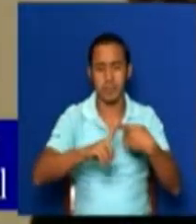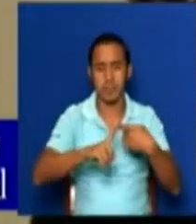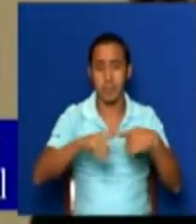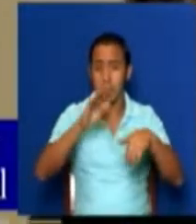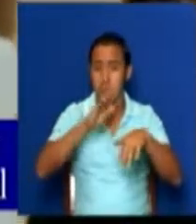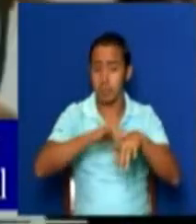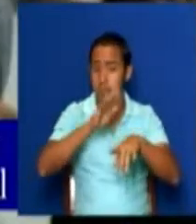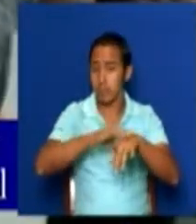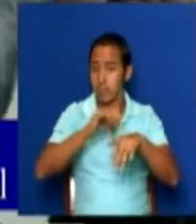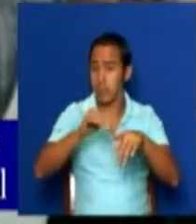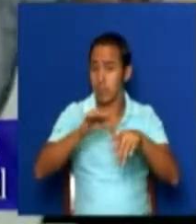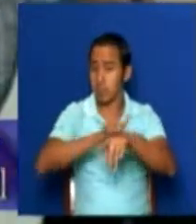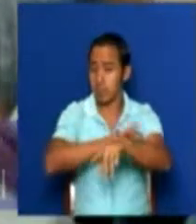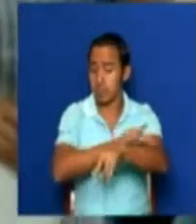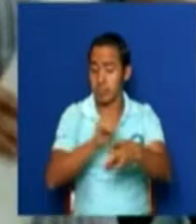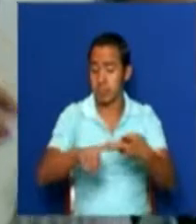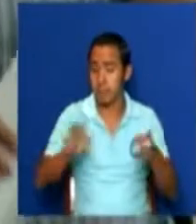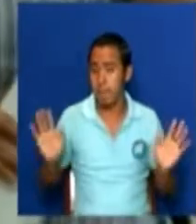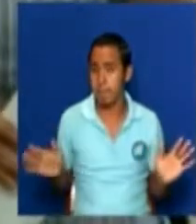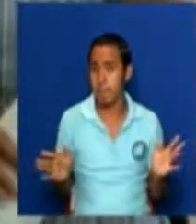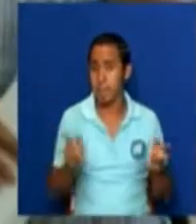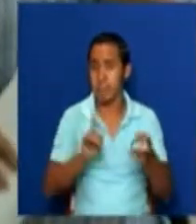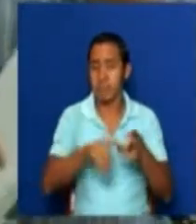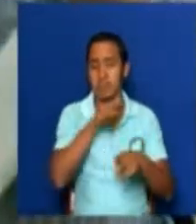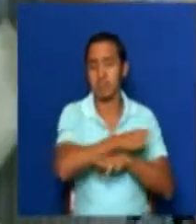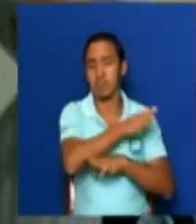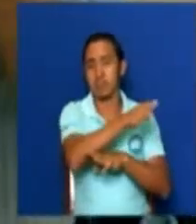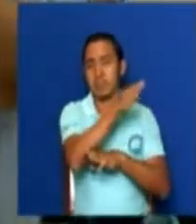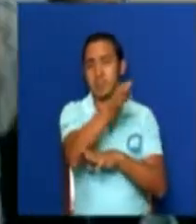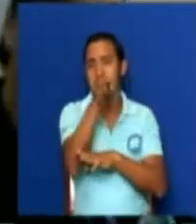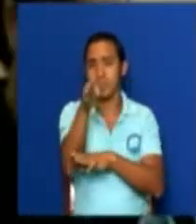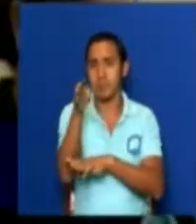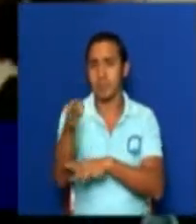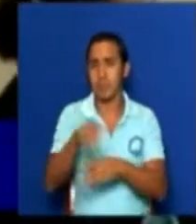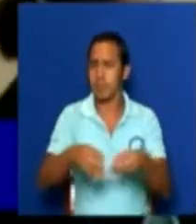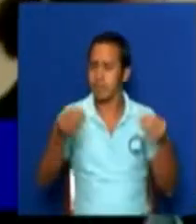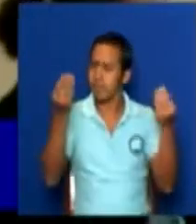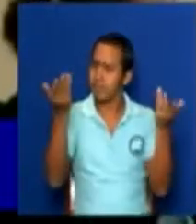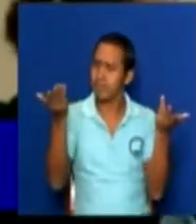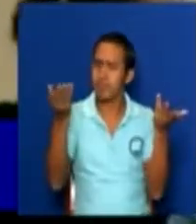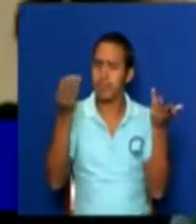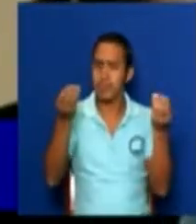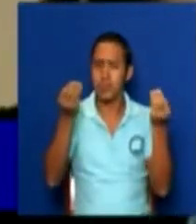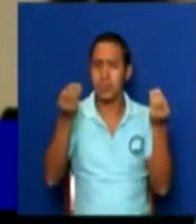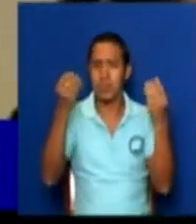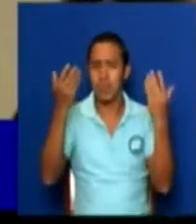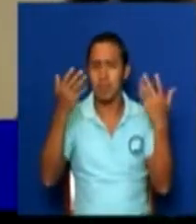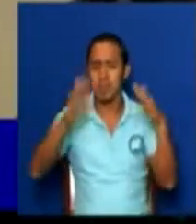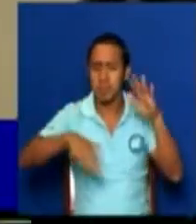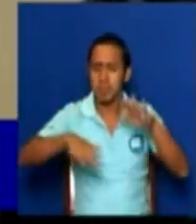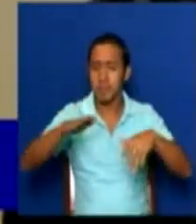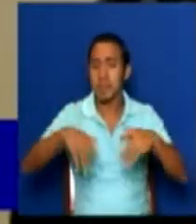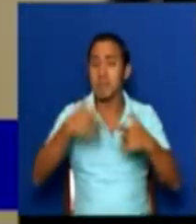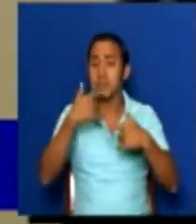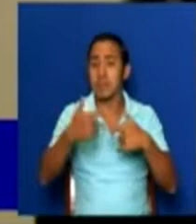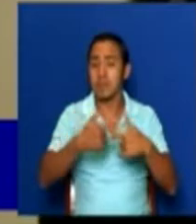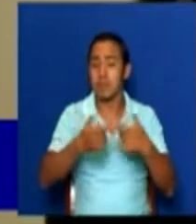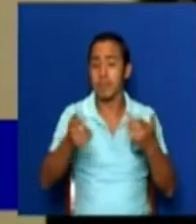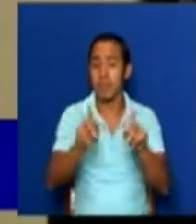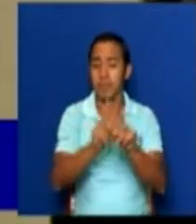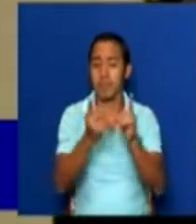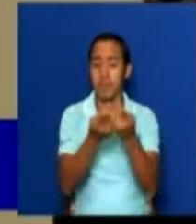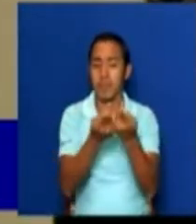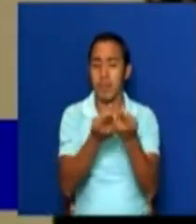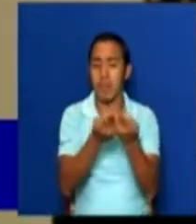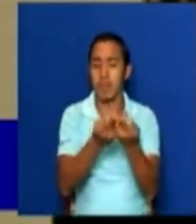Conciencia, promoción y cabildeo. Muchas veces nos han inculcado que los servicios públicos